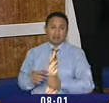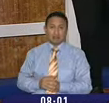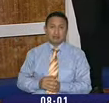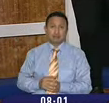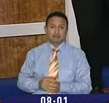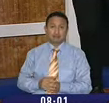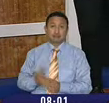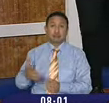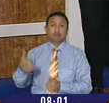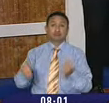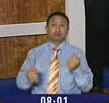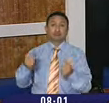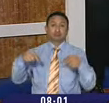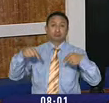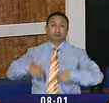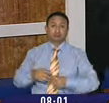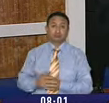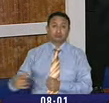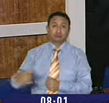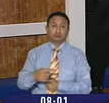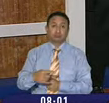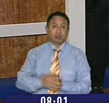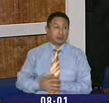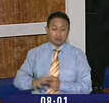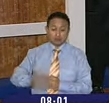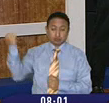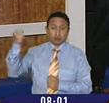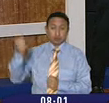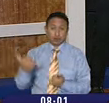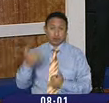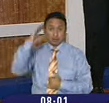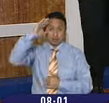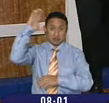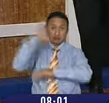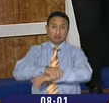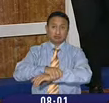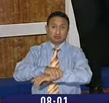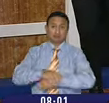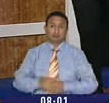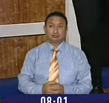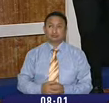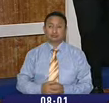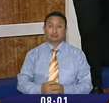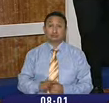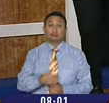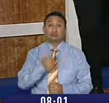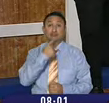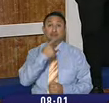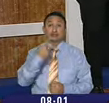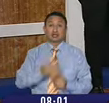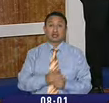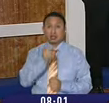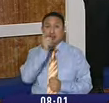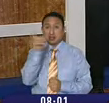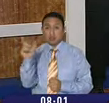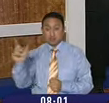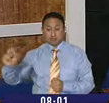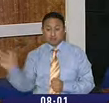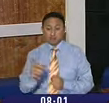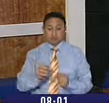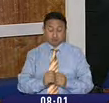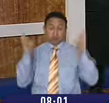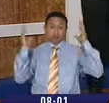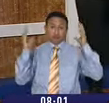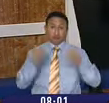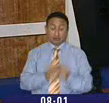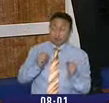de conductores bajo la modalidad del arranche ya fueron agarrados. Sí, ellos les dicen también el bujiazo, Robert. Ellos lanzan ahí